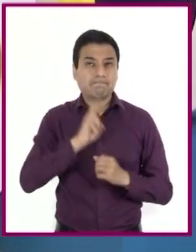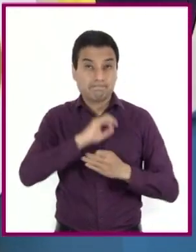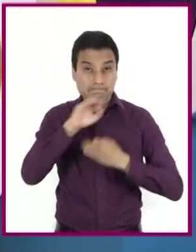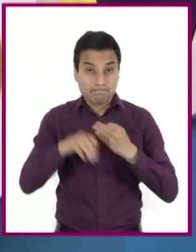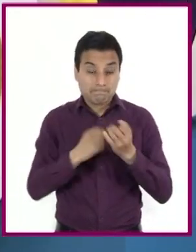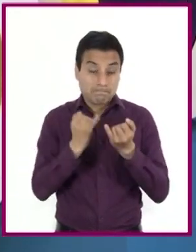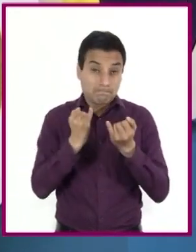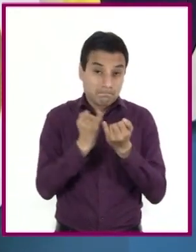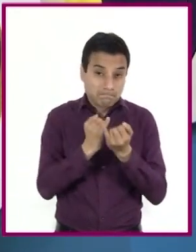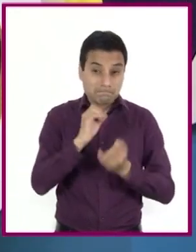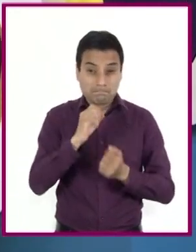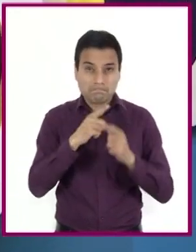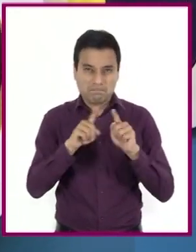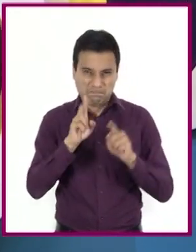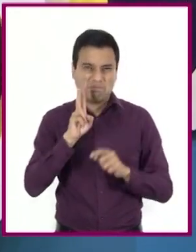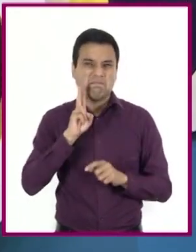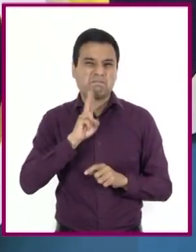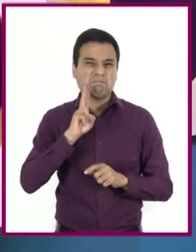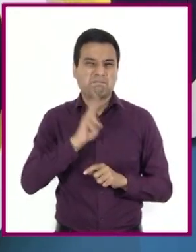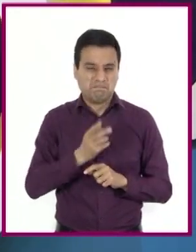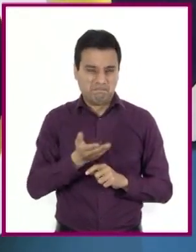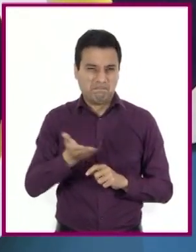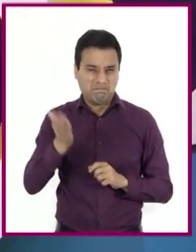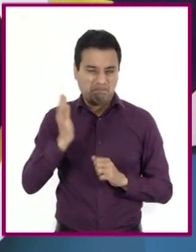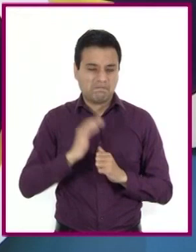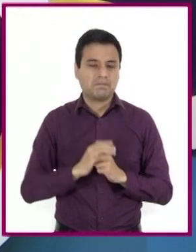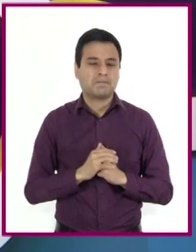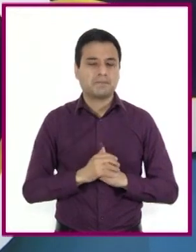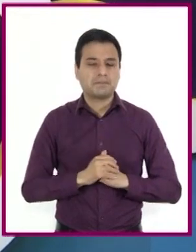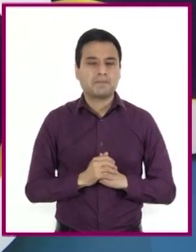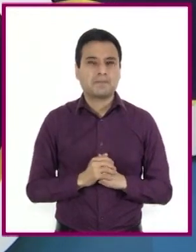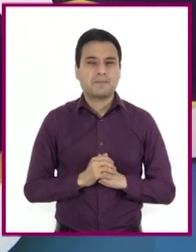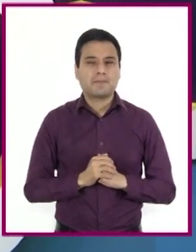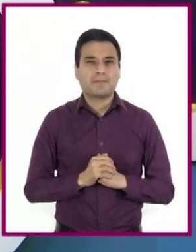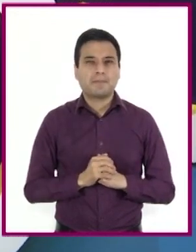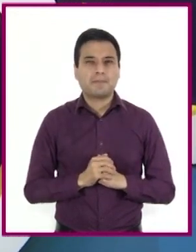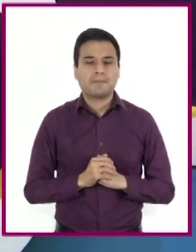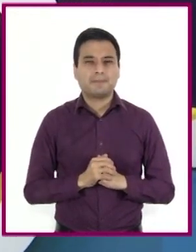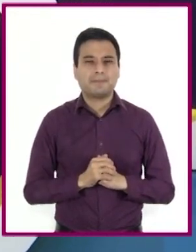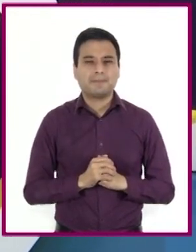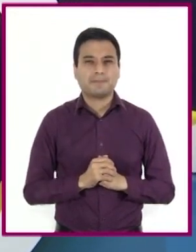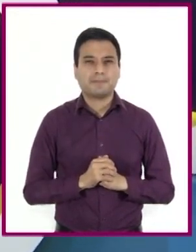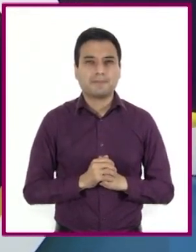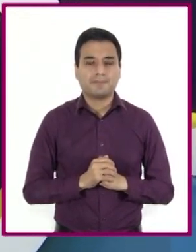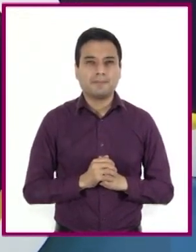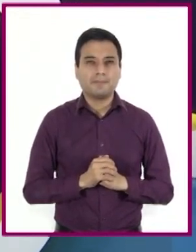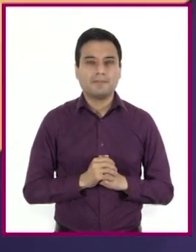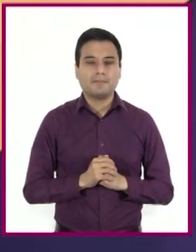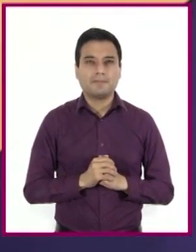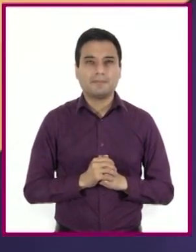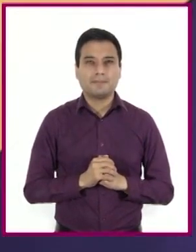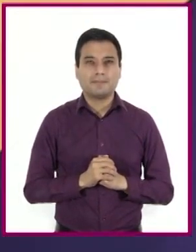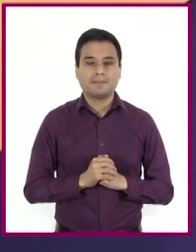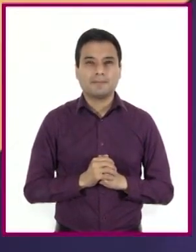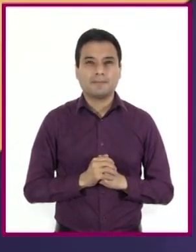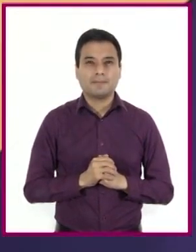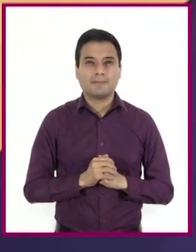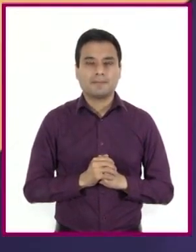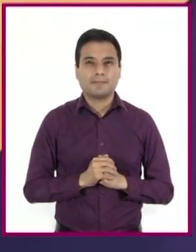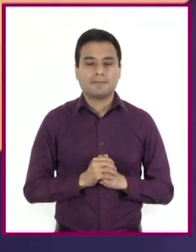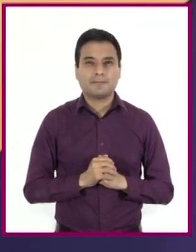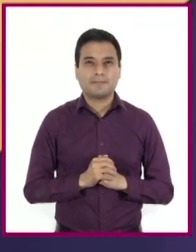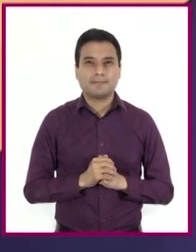de identificar errores o posibles variaciones debido al uso de los decimales en los resultados.